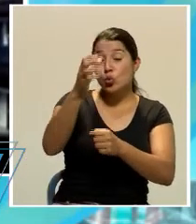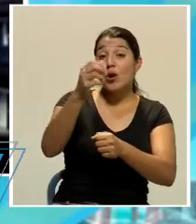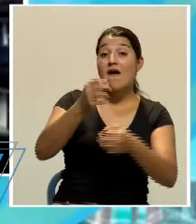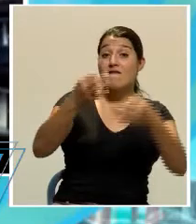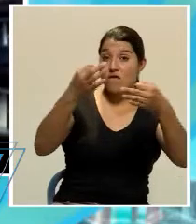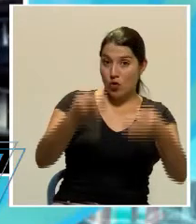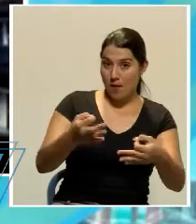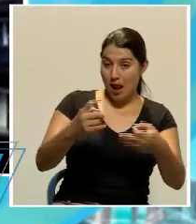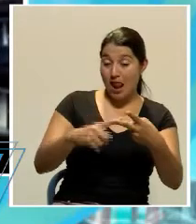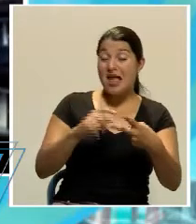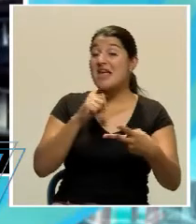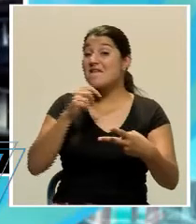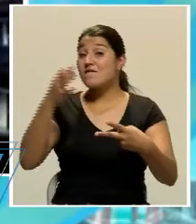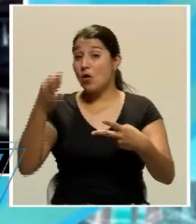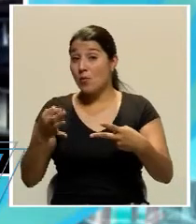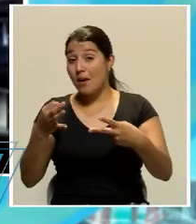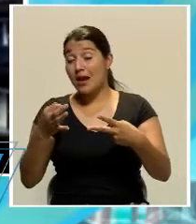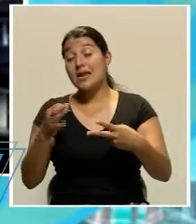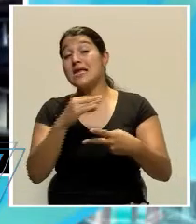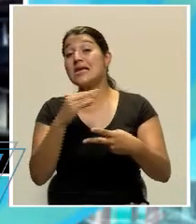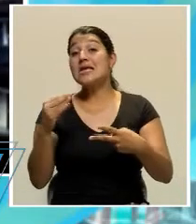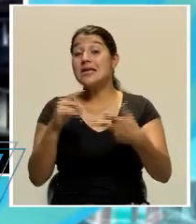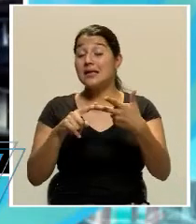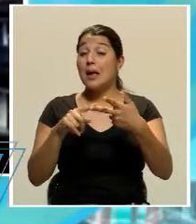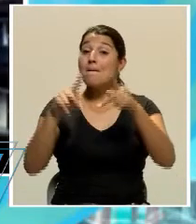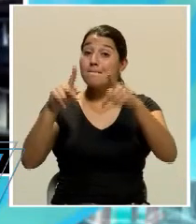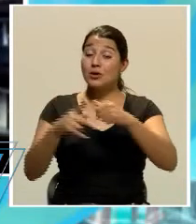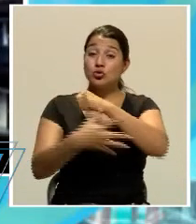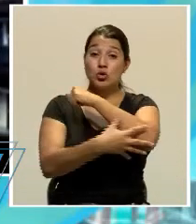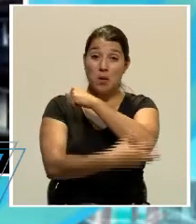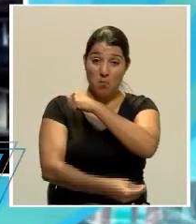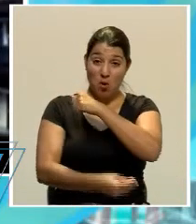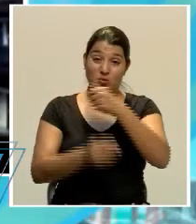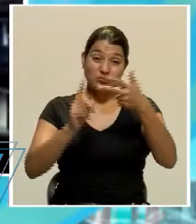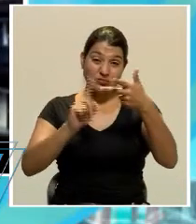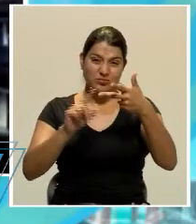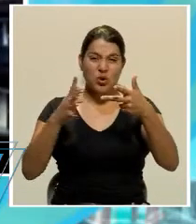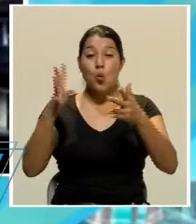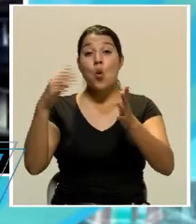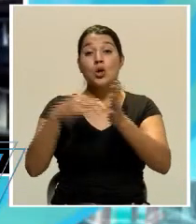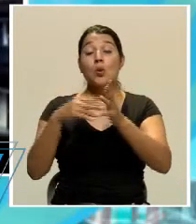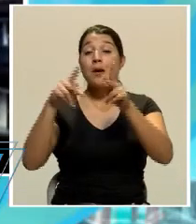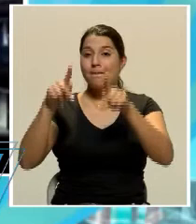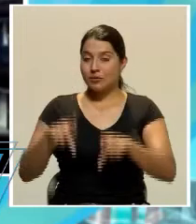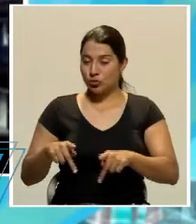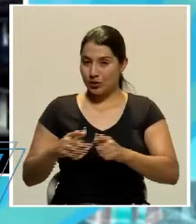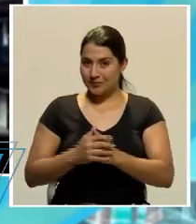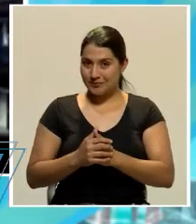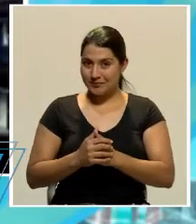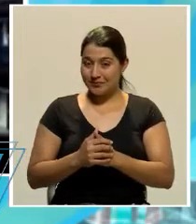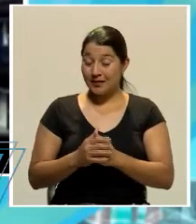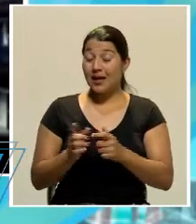y aquellos que viven en condición de pobreza, es decir, las cerca de 4.000 personas, el